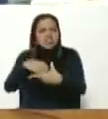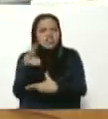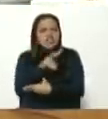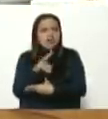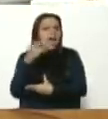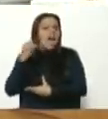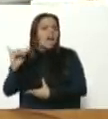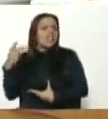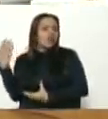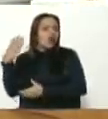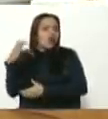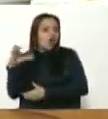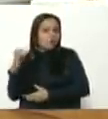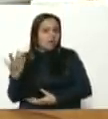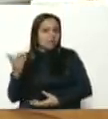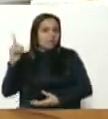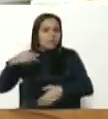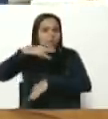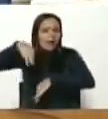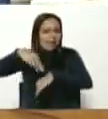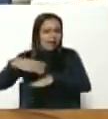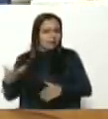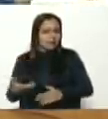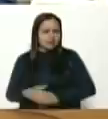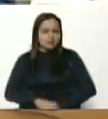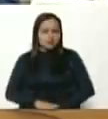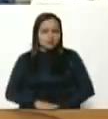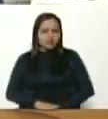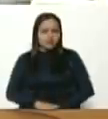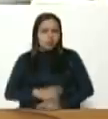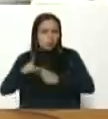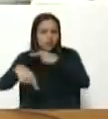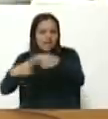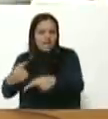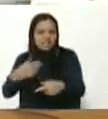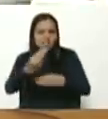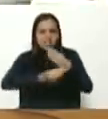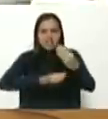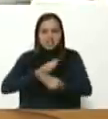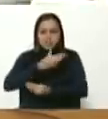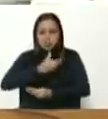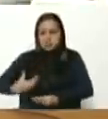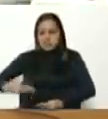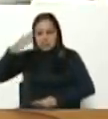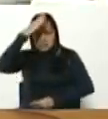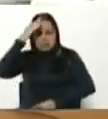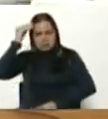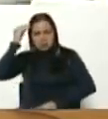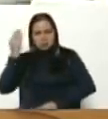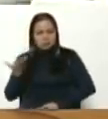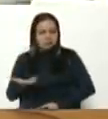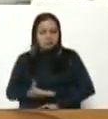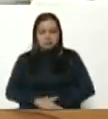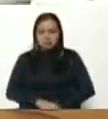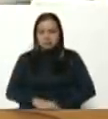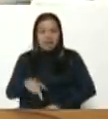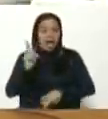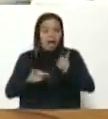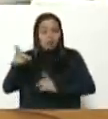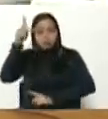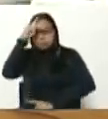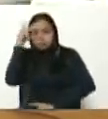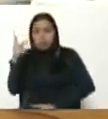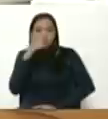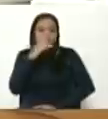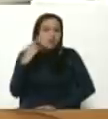Miami. Una herencia de trumpismo, una herencia macabra, absurda,